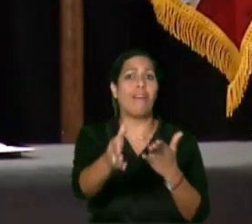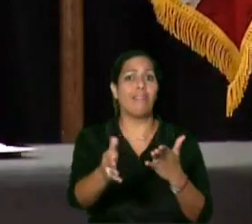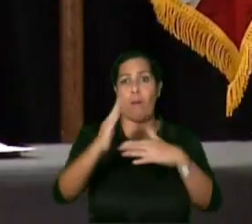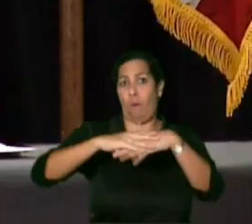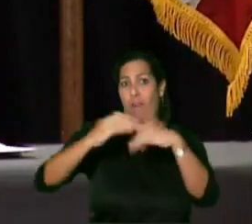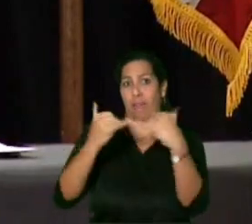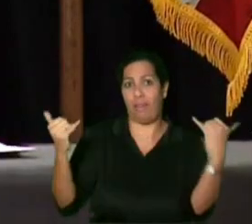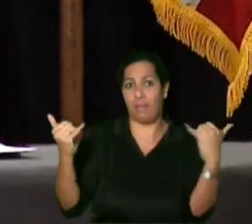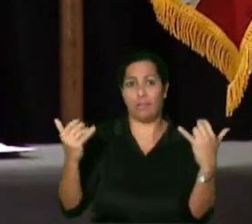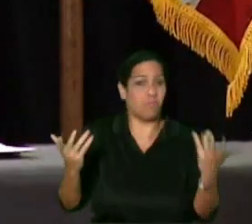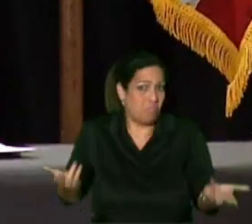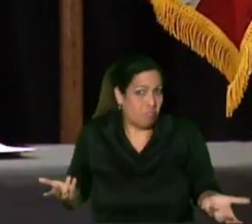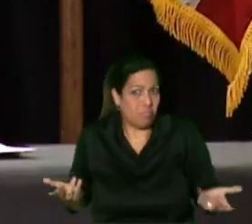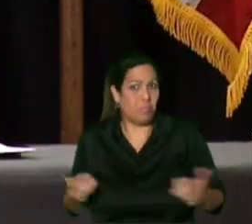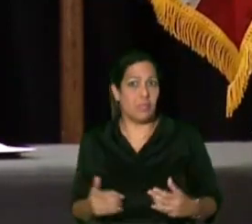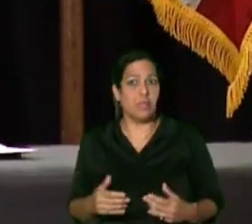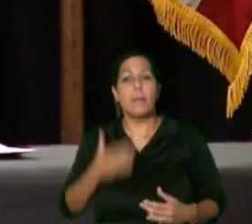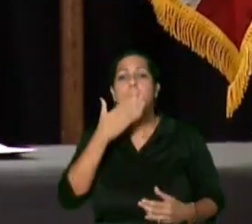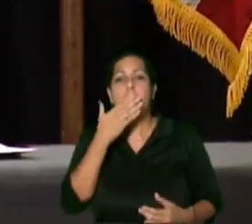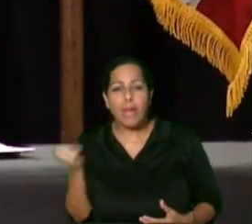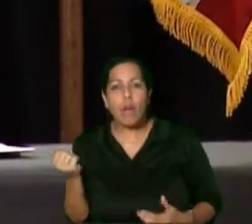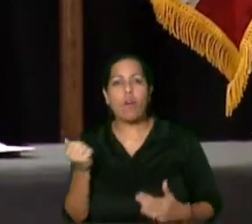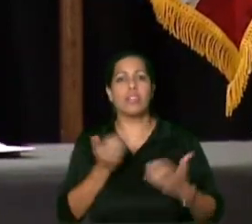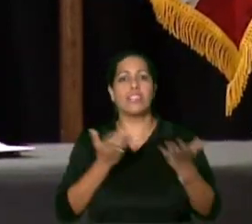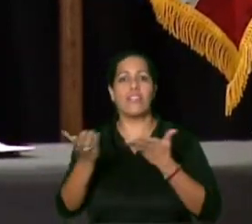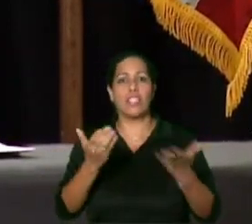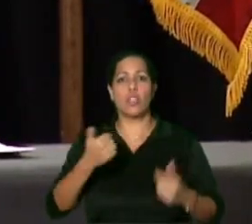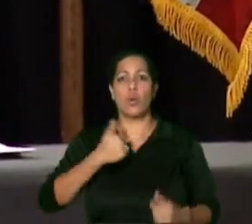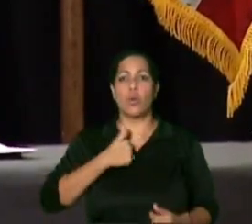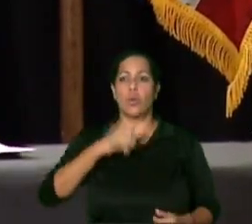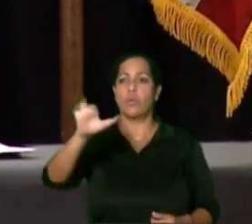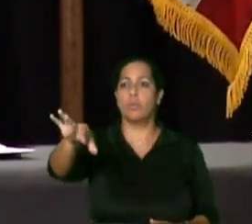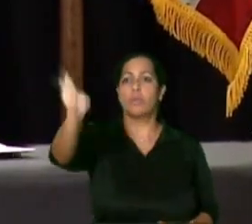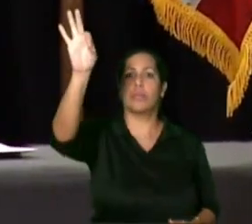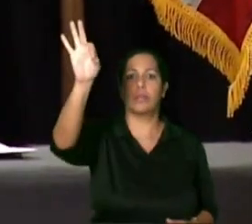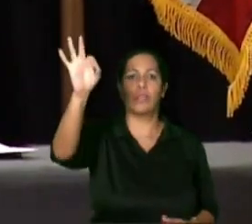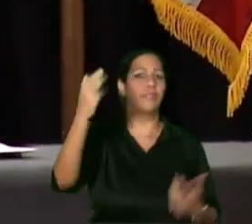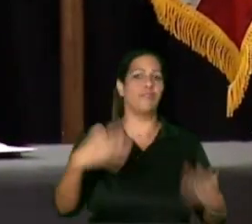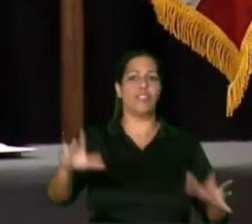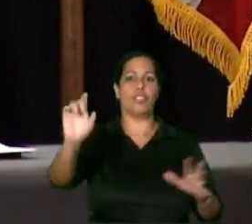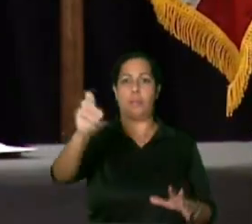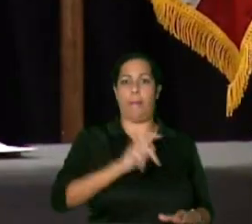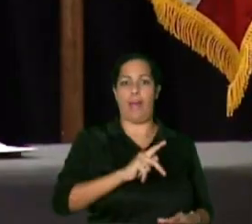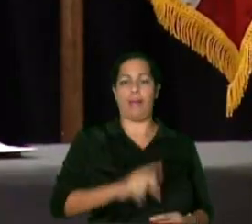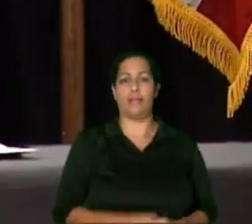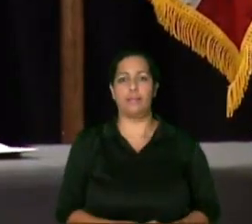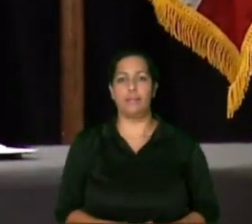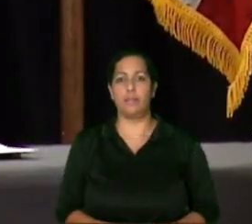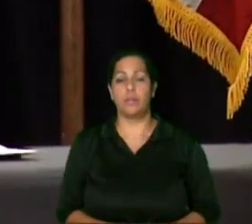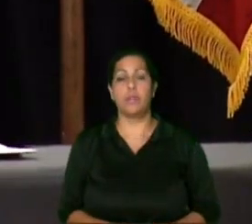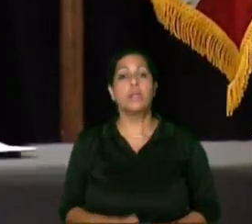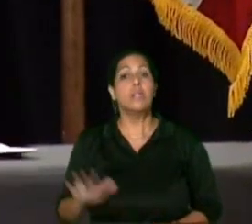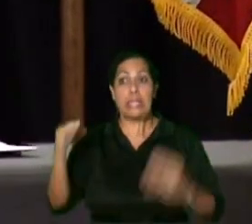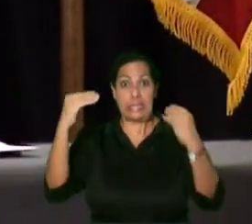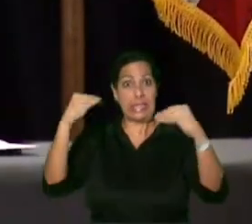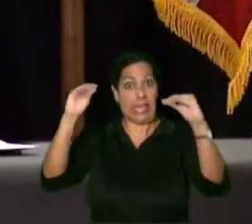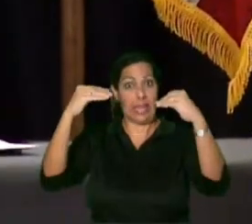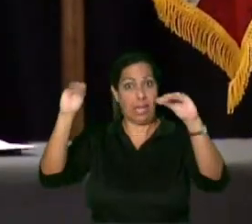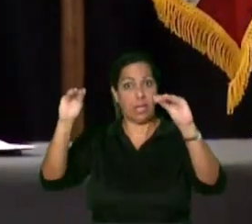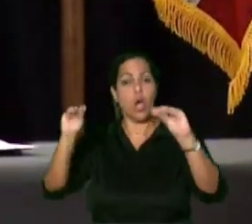para comprar y deben brindar la opción de servicio de entrega de ser recogido. Los establecimientos de venta al